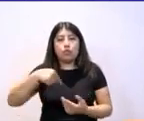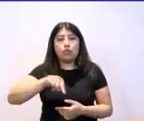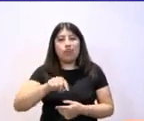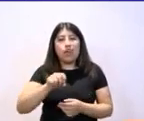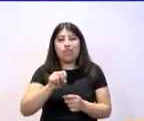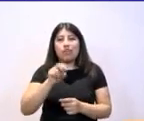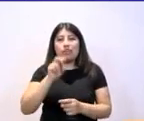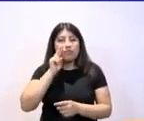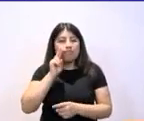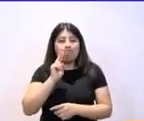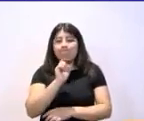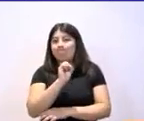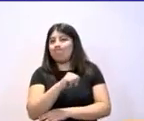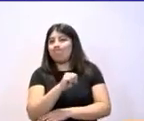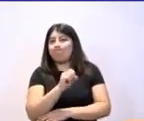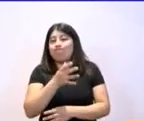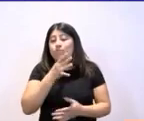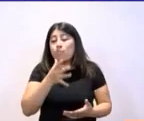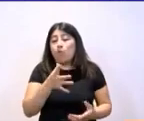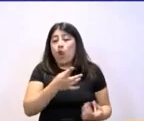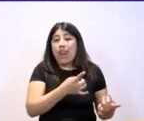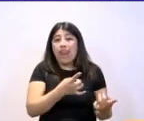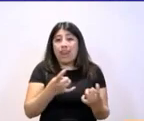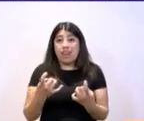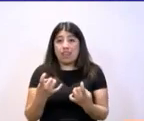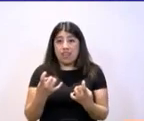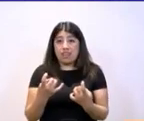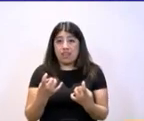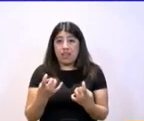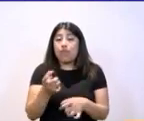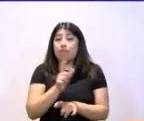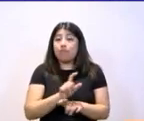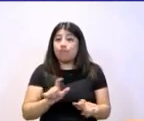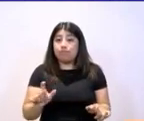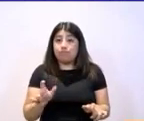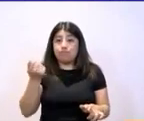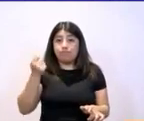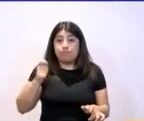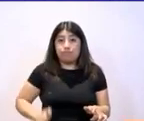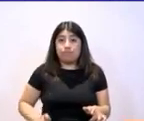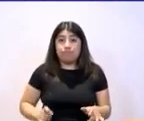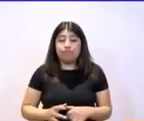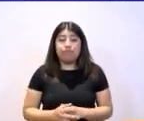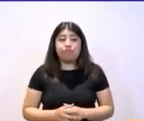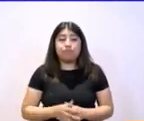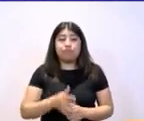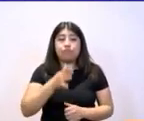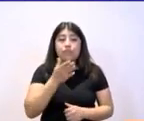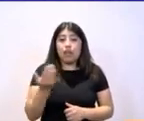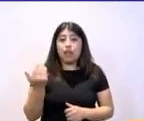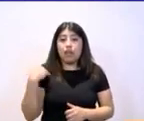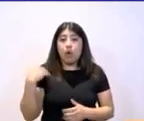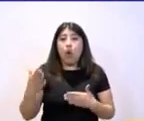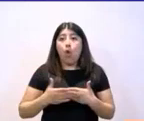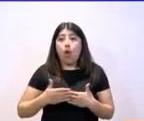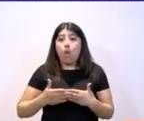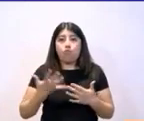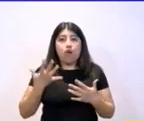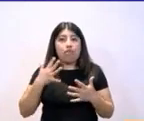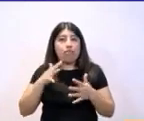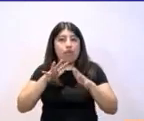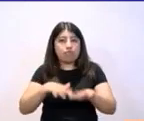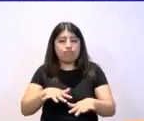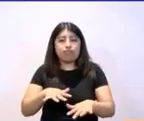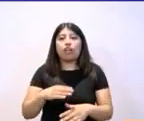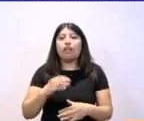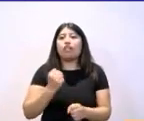otro lado ante las necesidades de ese personal. Ahora mismo se concentraban precisamente en la puerta también los trabajadores del